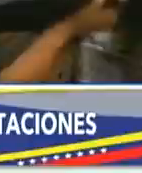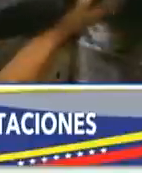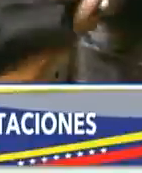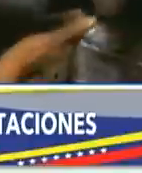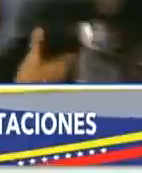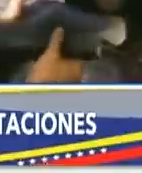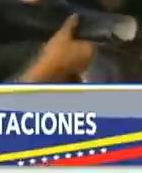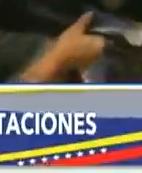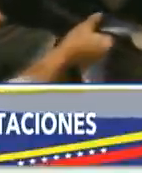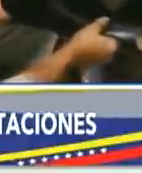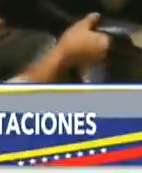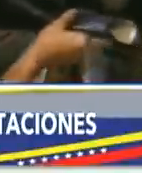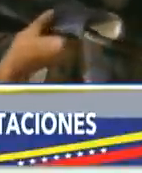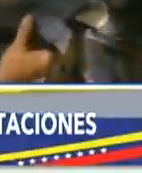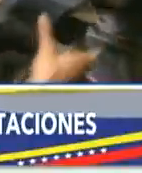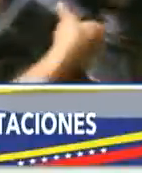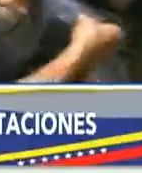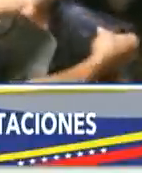Sine qua non,